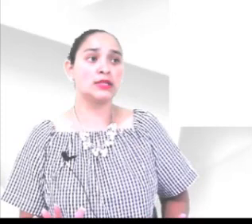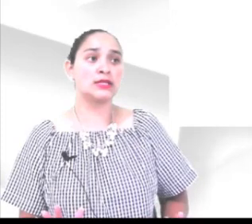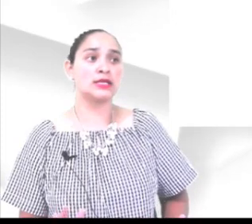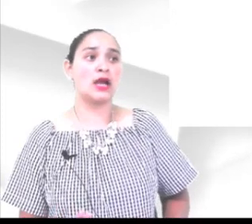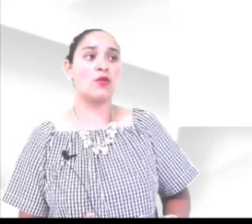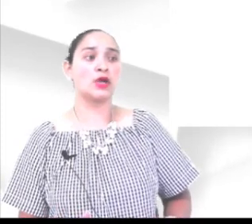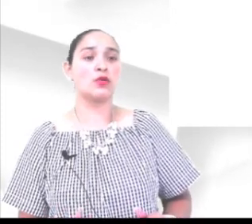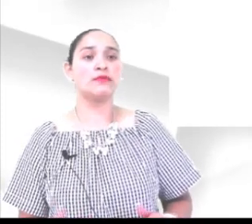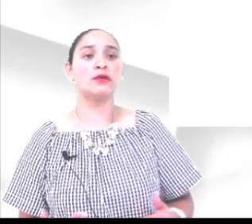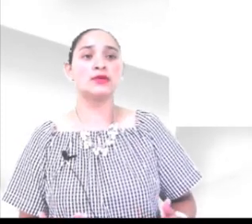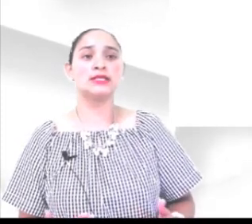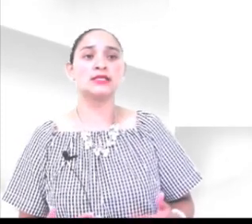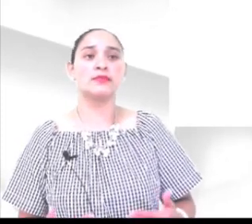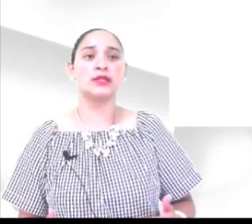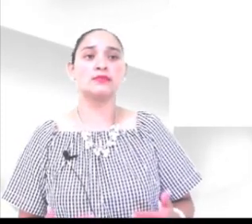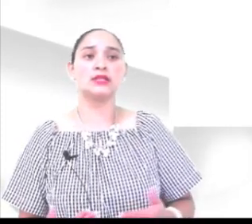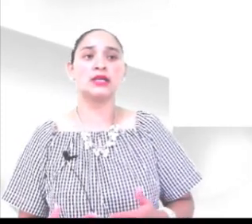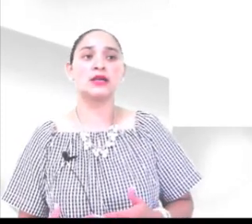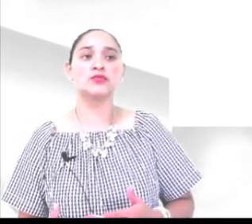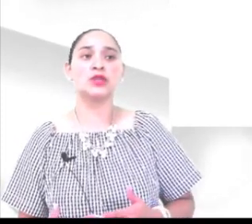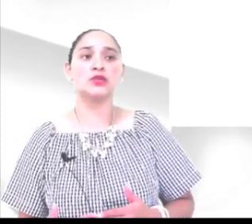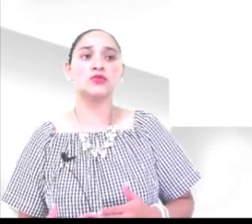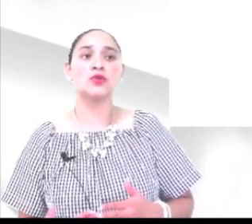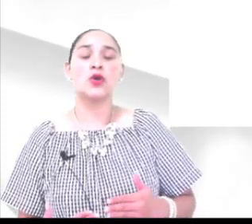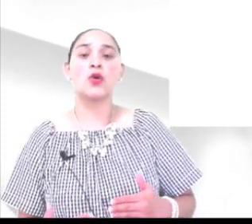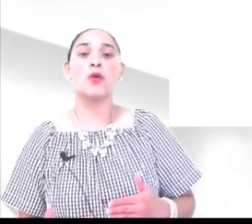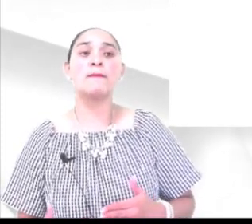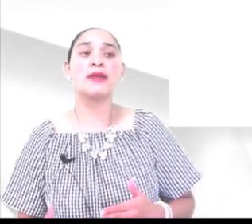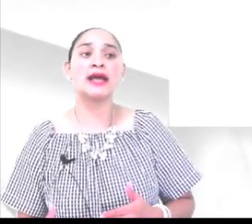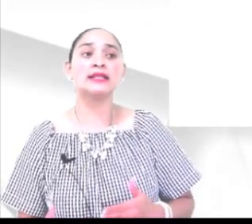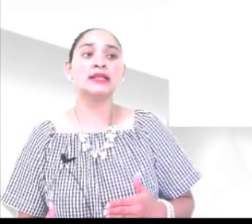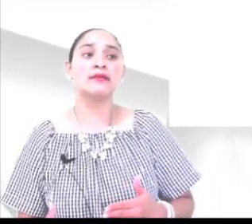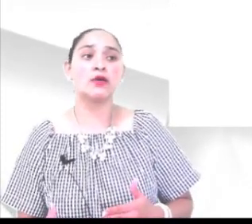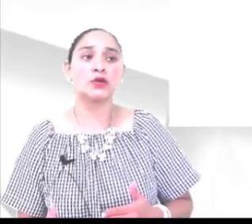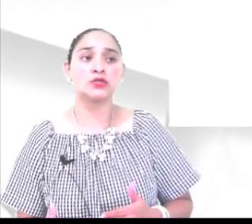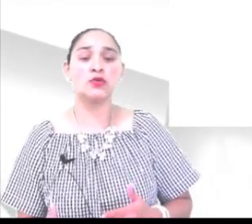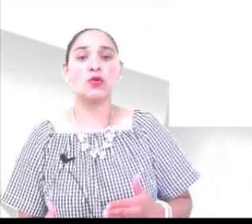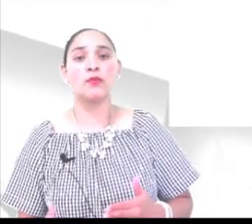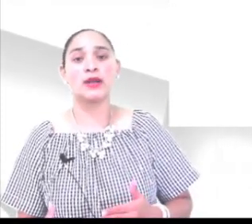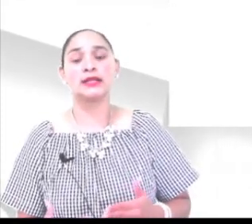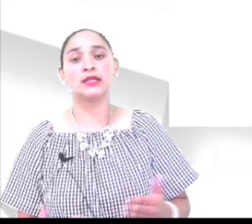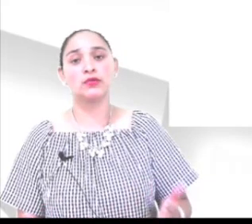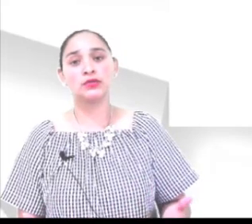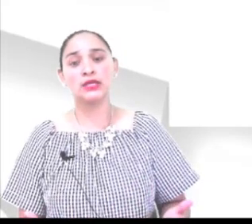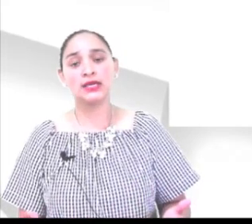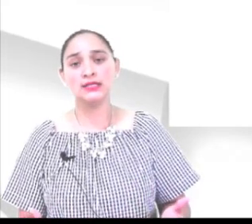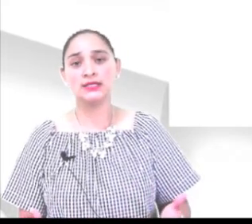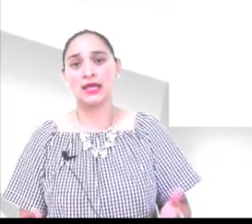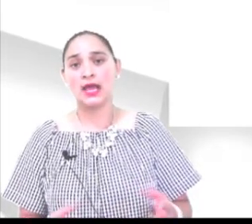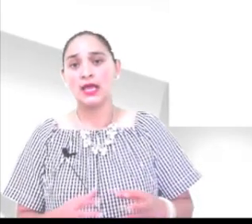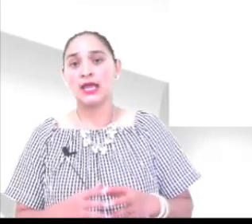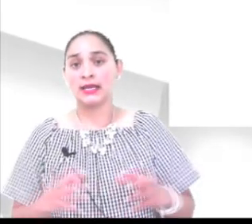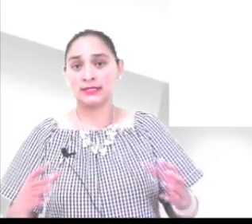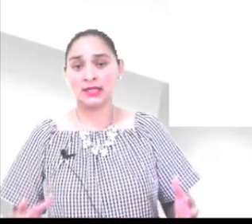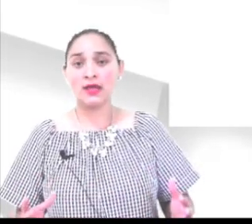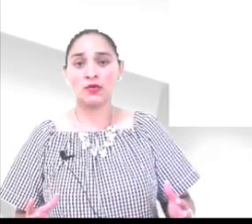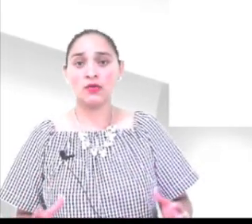pueden evitarse, aunque con frecuencia se pueden mitigar sus daños con planes de evacuación o planes de contingencia.